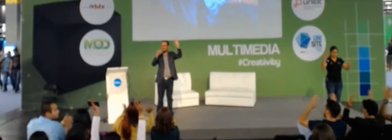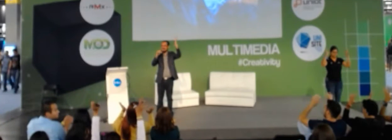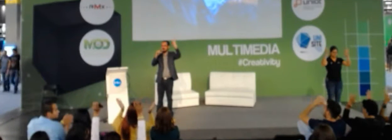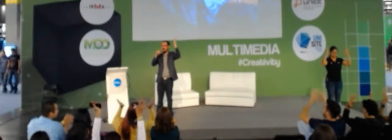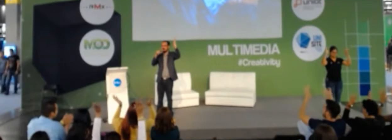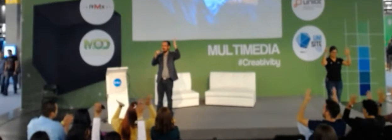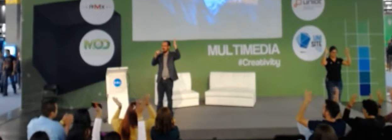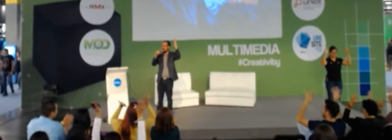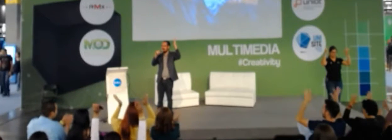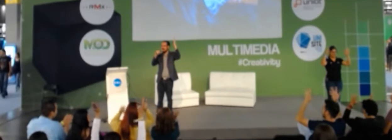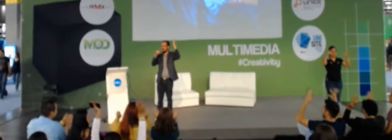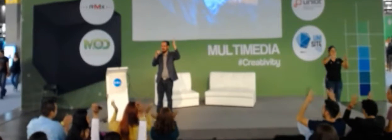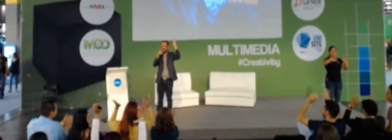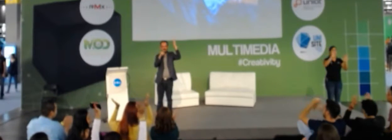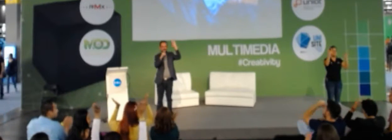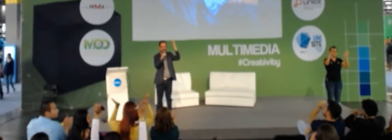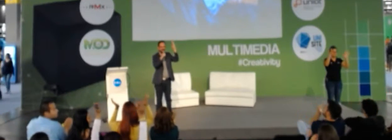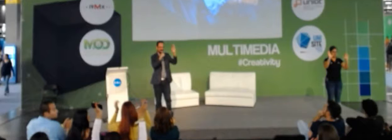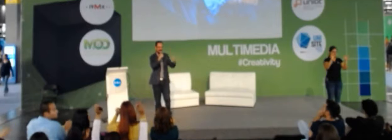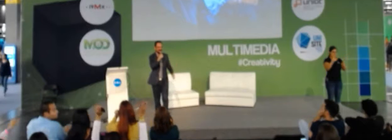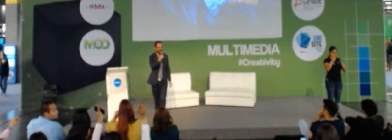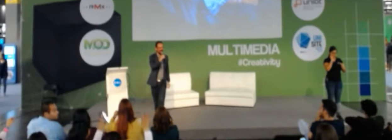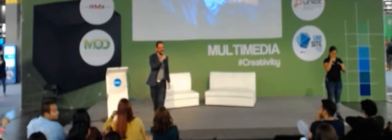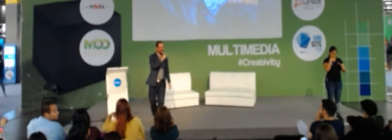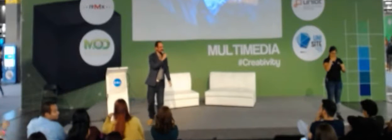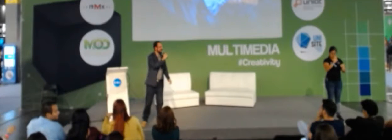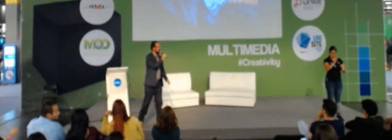Ese es el aplauso de la comunidad sorda.